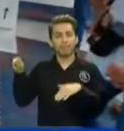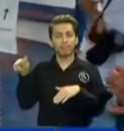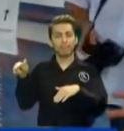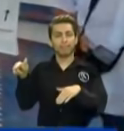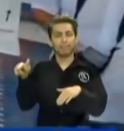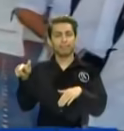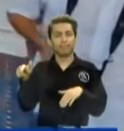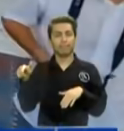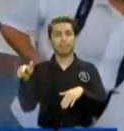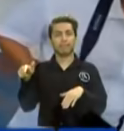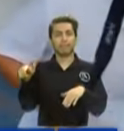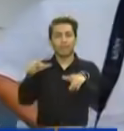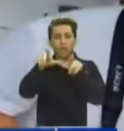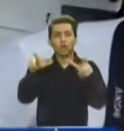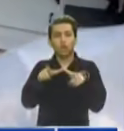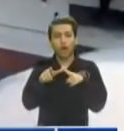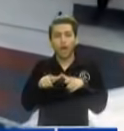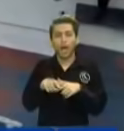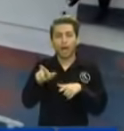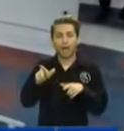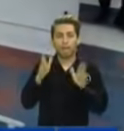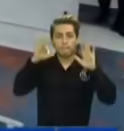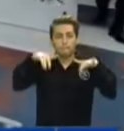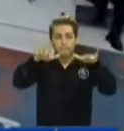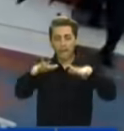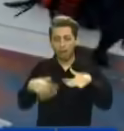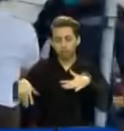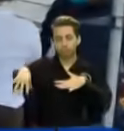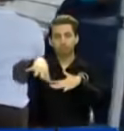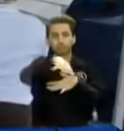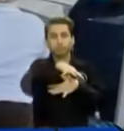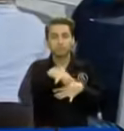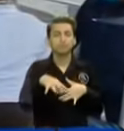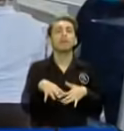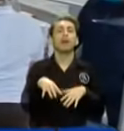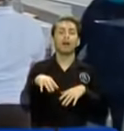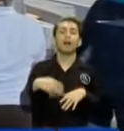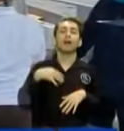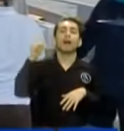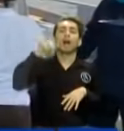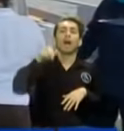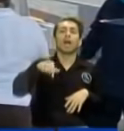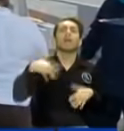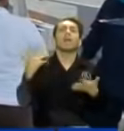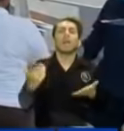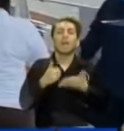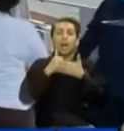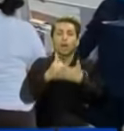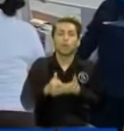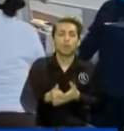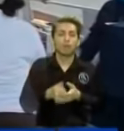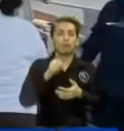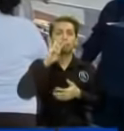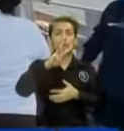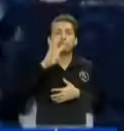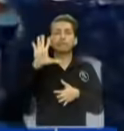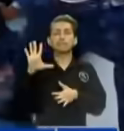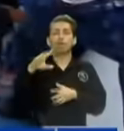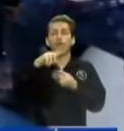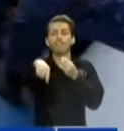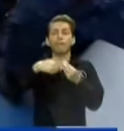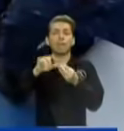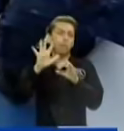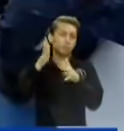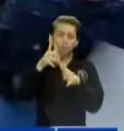en esta ribera del Caribe guatemalteco. Acá vamos a estar atendiendo a 35 familias aproximadamente